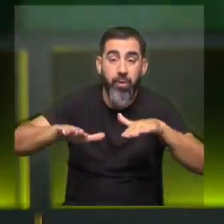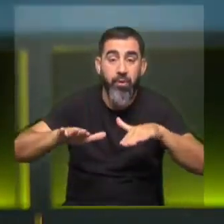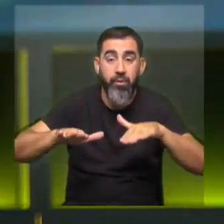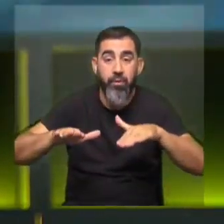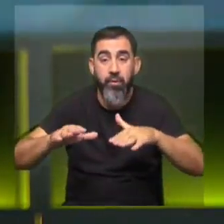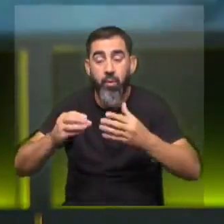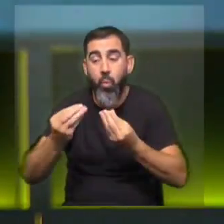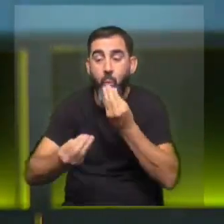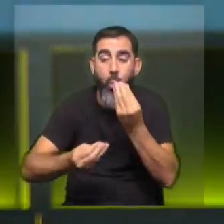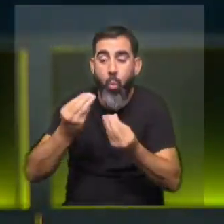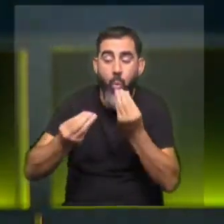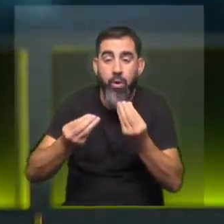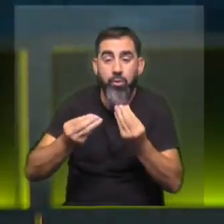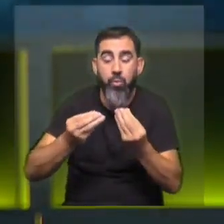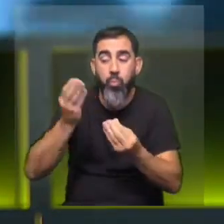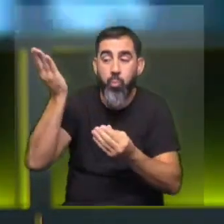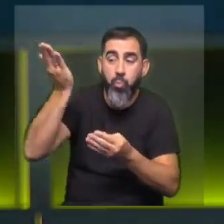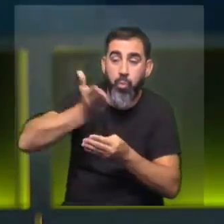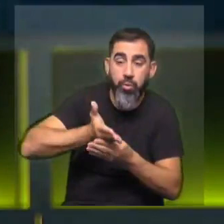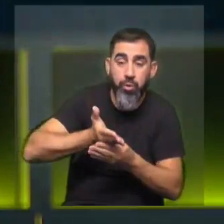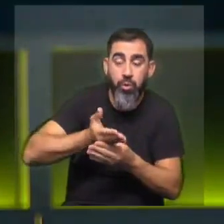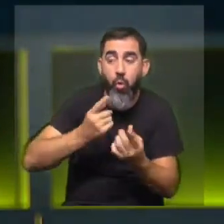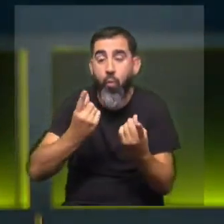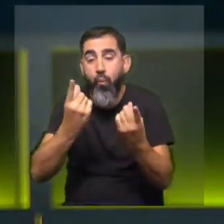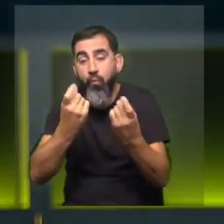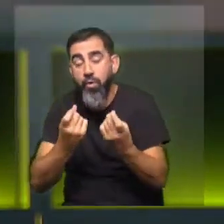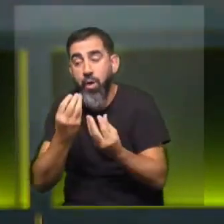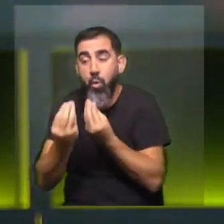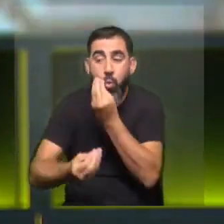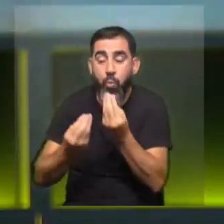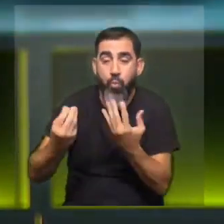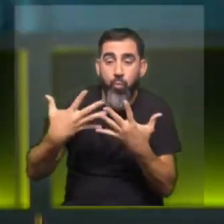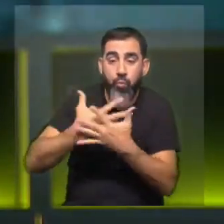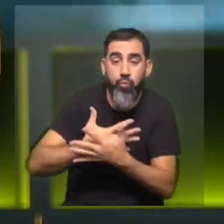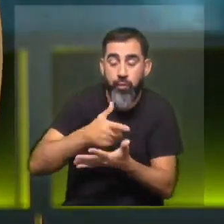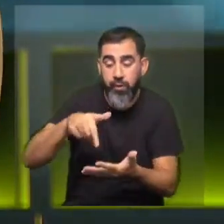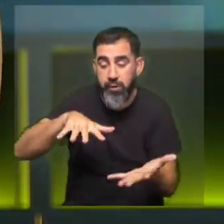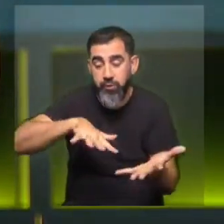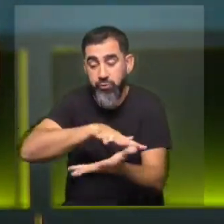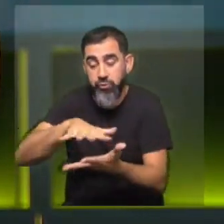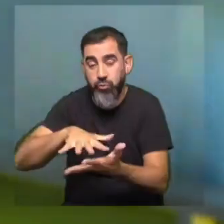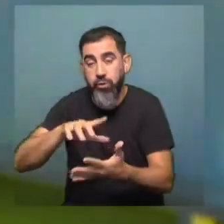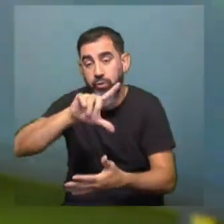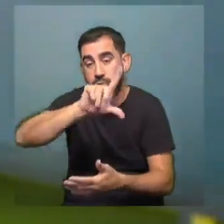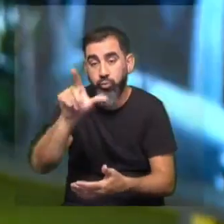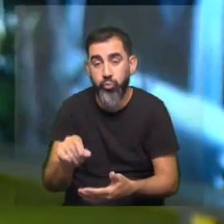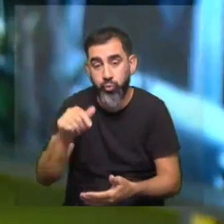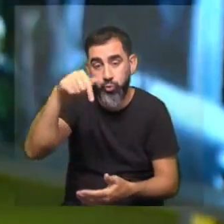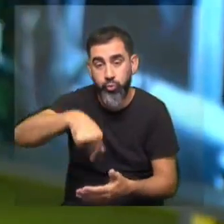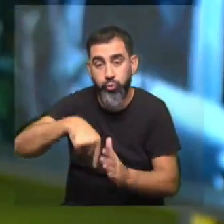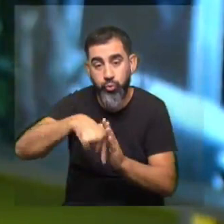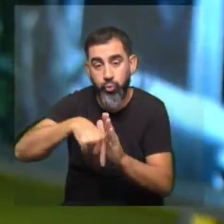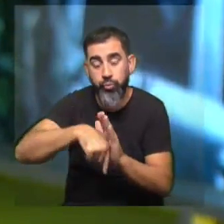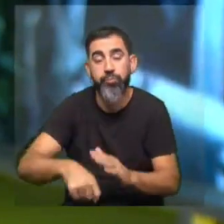qué índice esté o qué intensidad tenga, es cómo nos afecta en esta región de América del Sur. Ok, y ahora